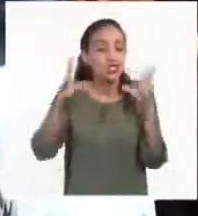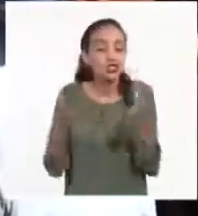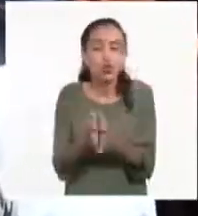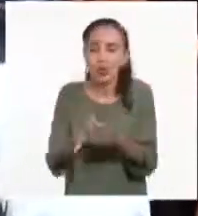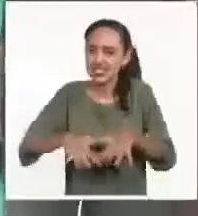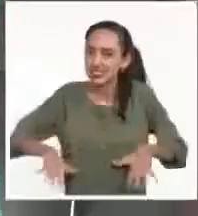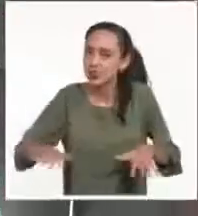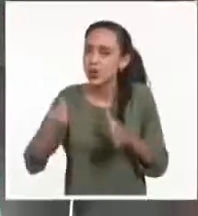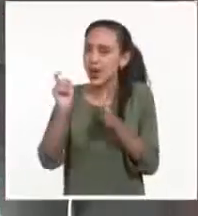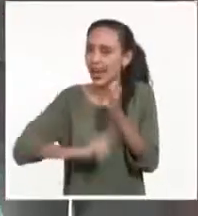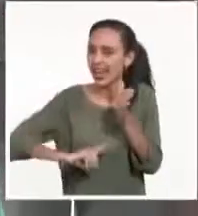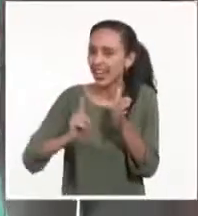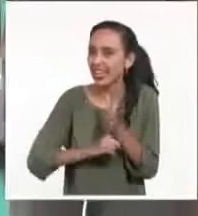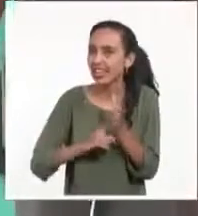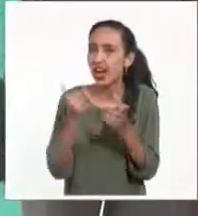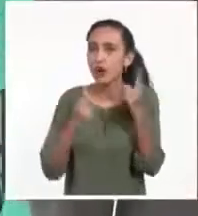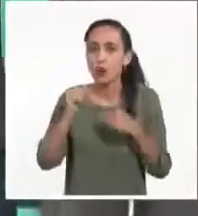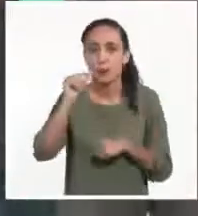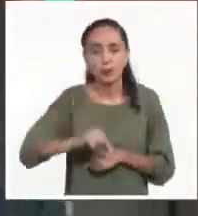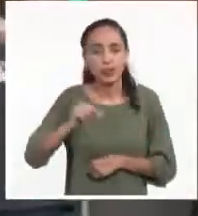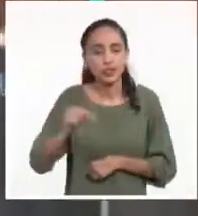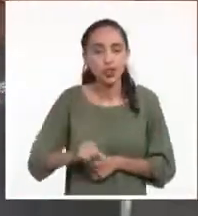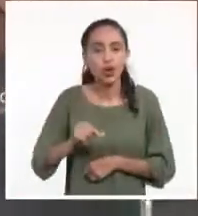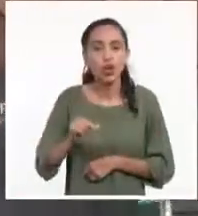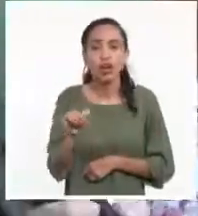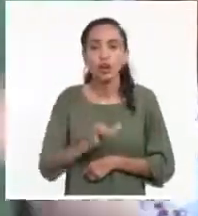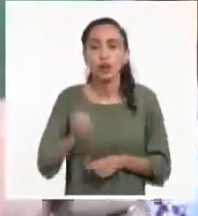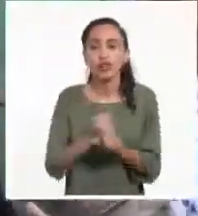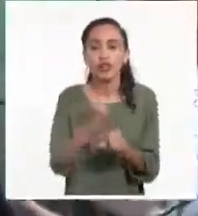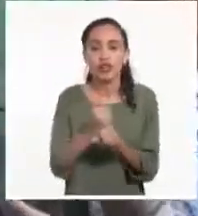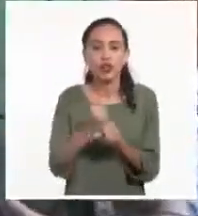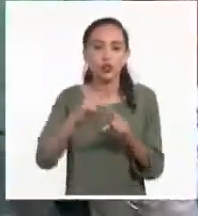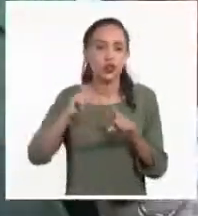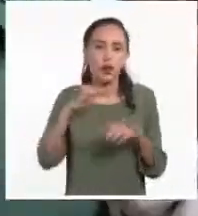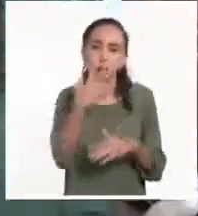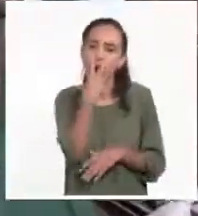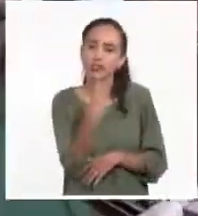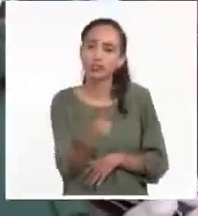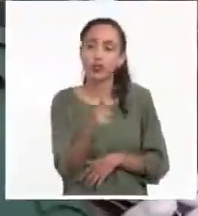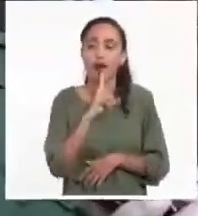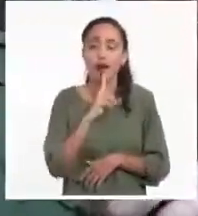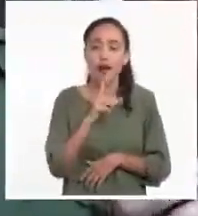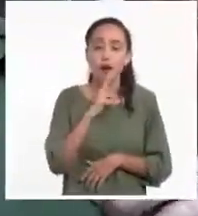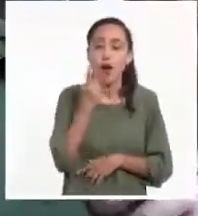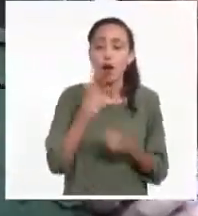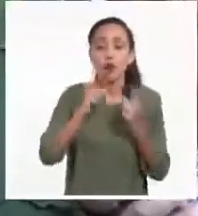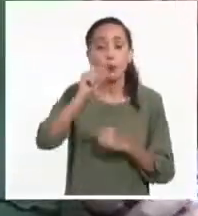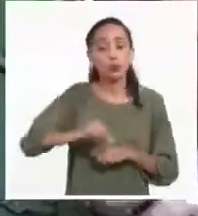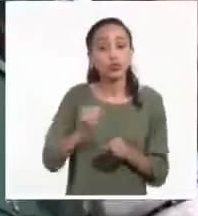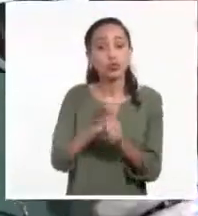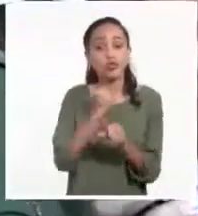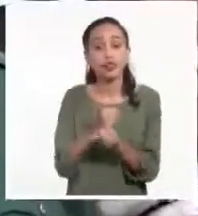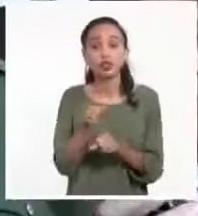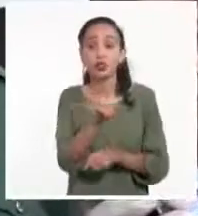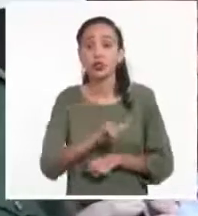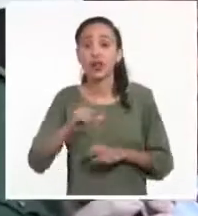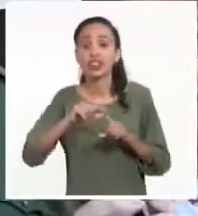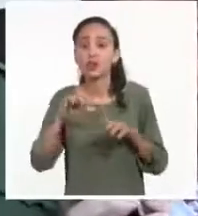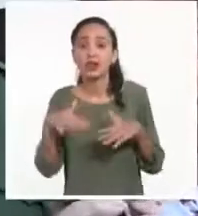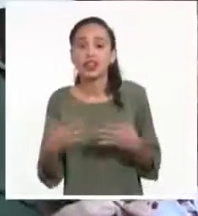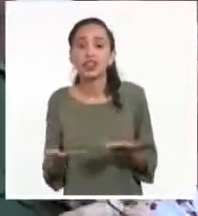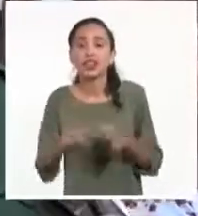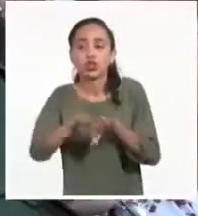situación eléctrica. Hay personas que están brigadas también que están trabajando el tema del agua. Hay personas que están trabajando también el tema de